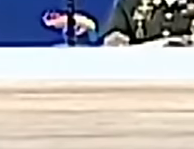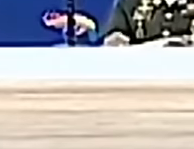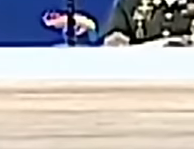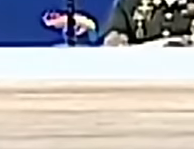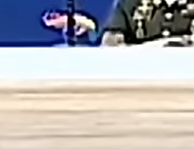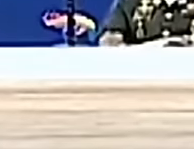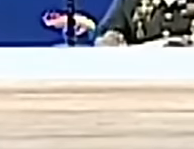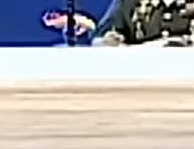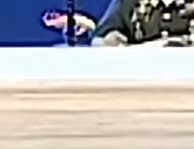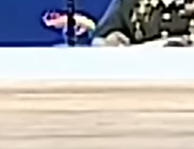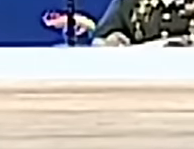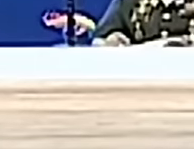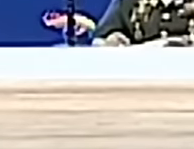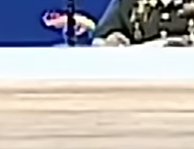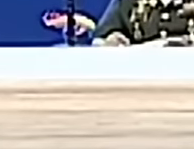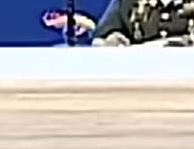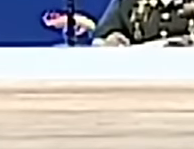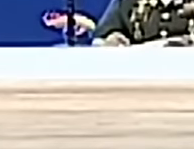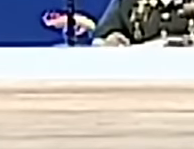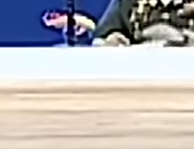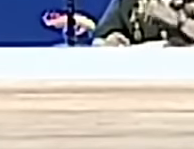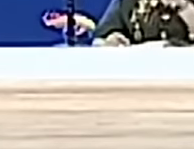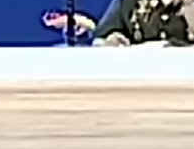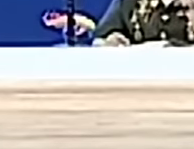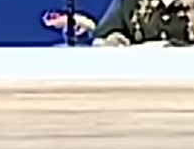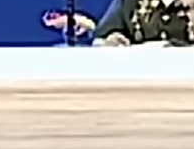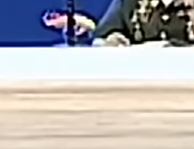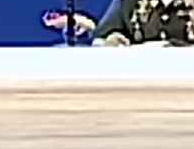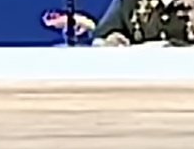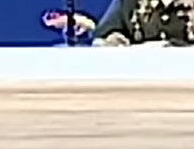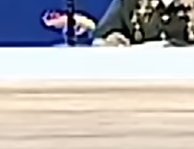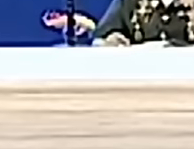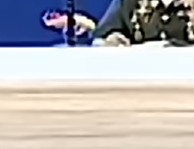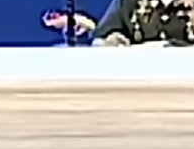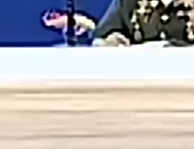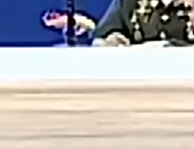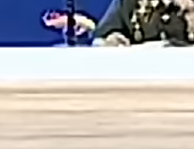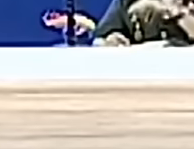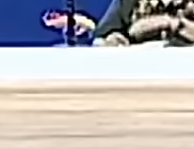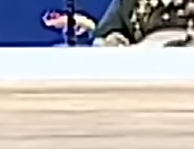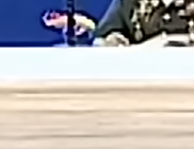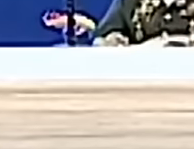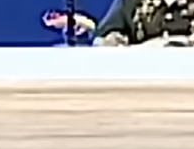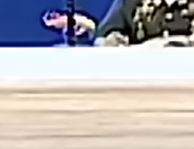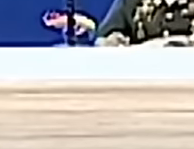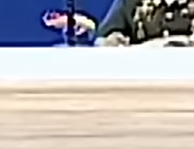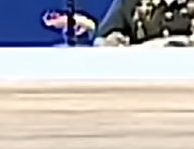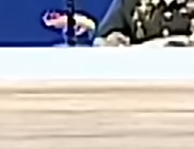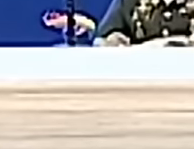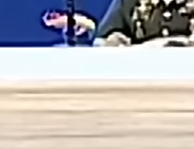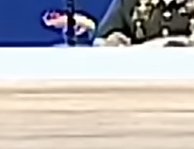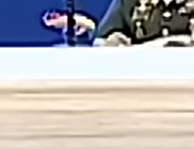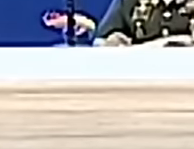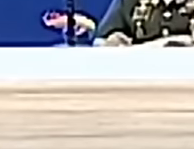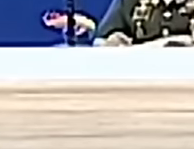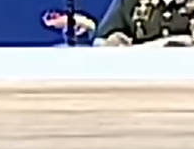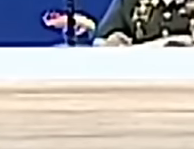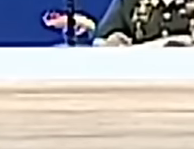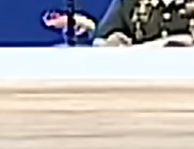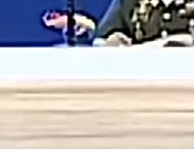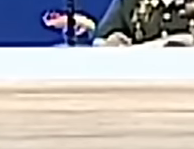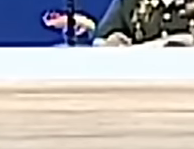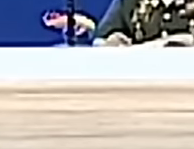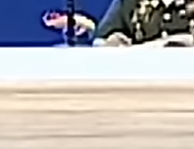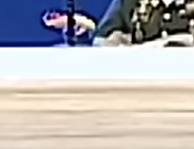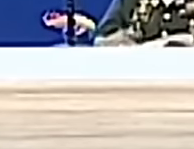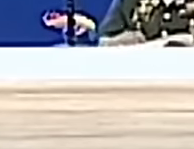traidor en el acto, ipso facto. Se pierde, se retoma la Segunda República y se pierde por